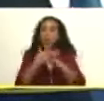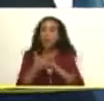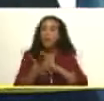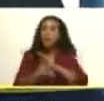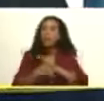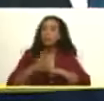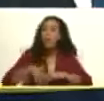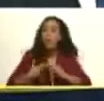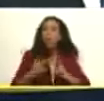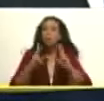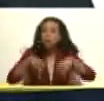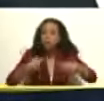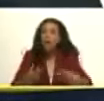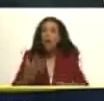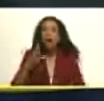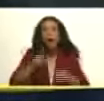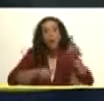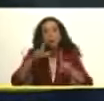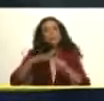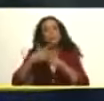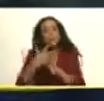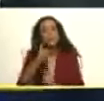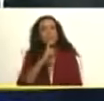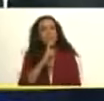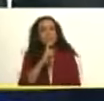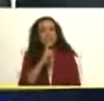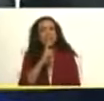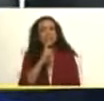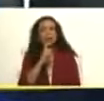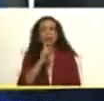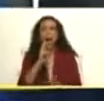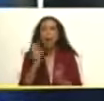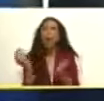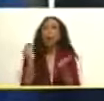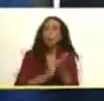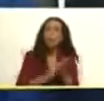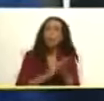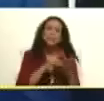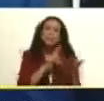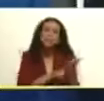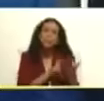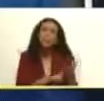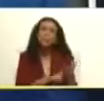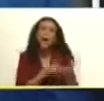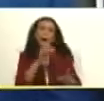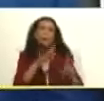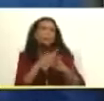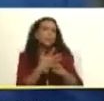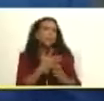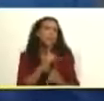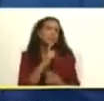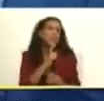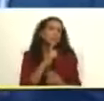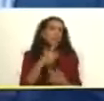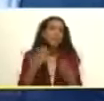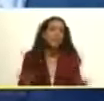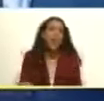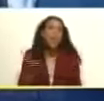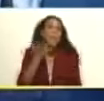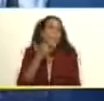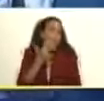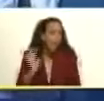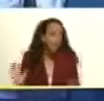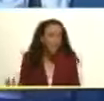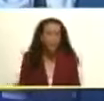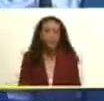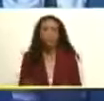técnicas, ¿no? Porque muchas veces en el tema de los reaseguros había situaciones, voy a poner un ejemplo,